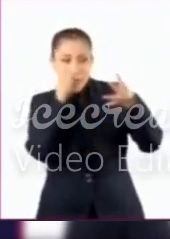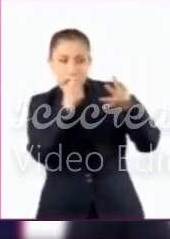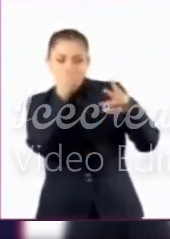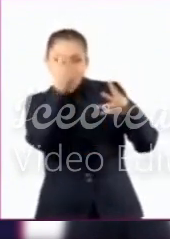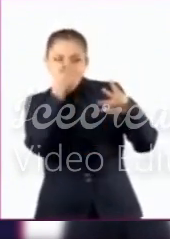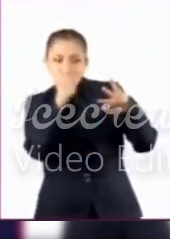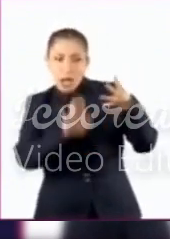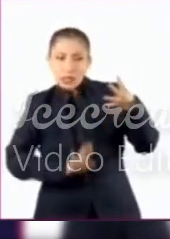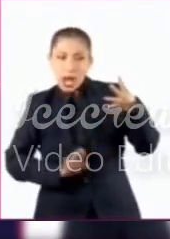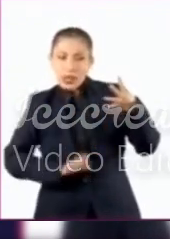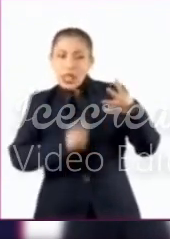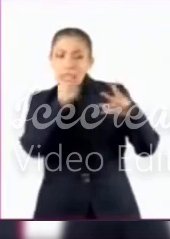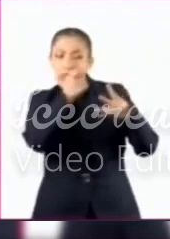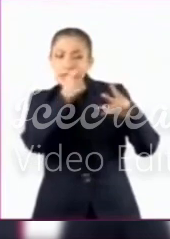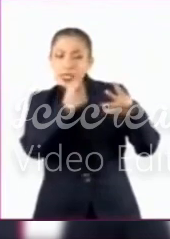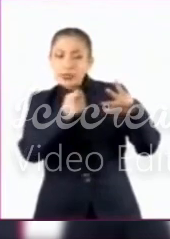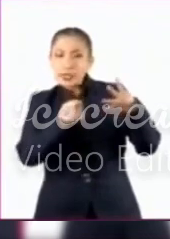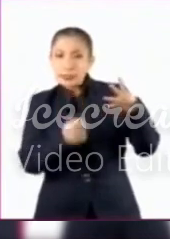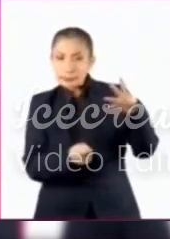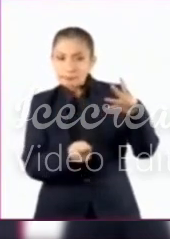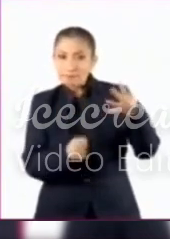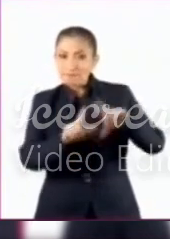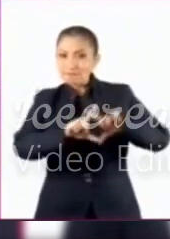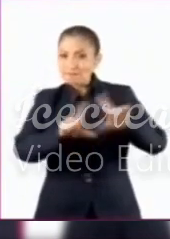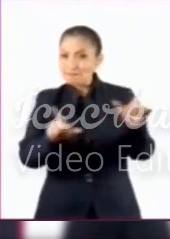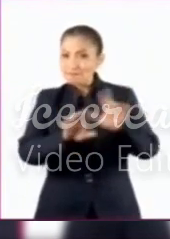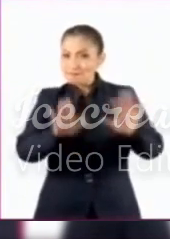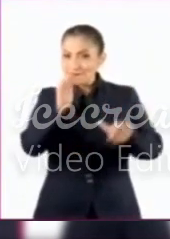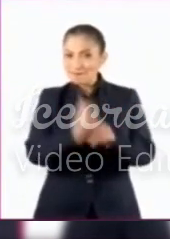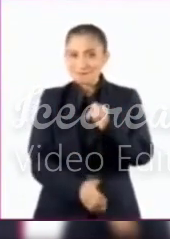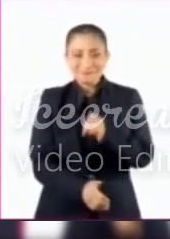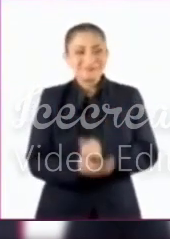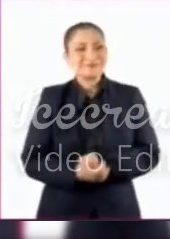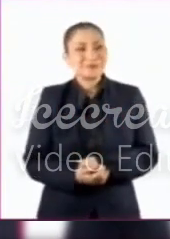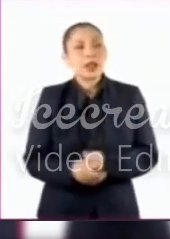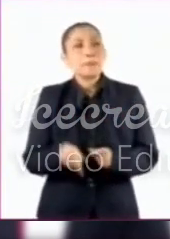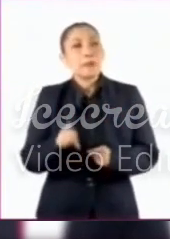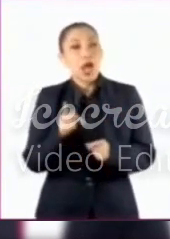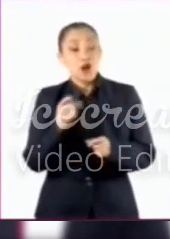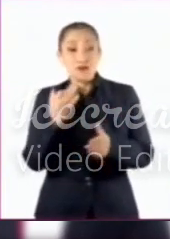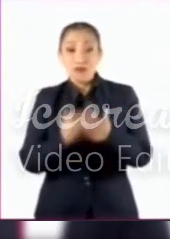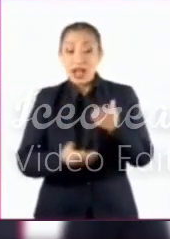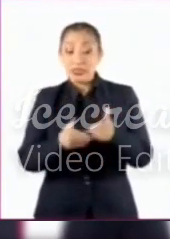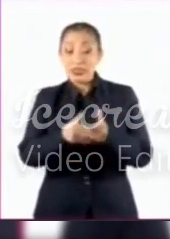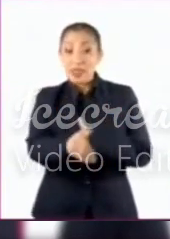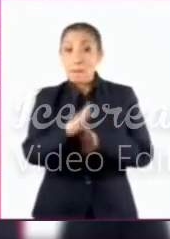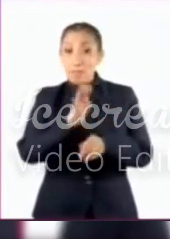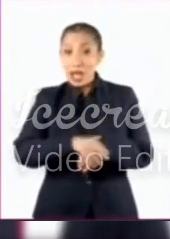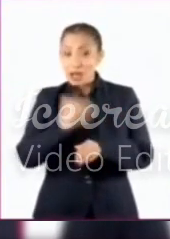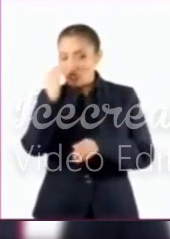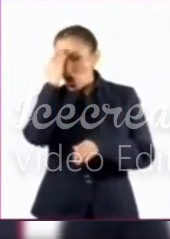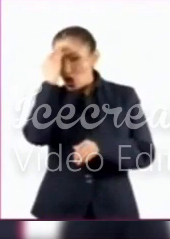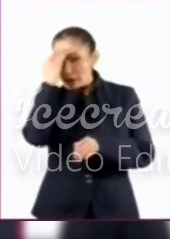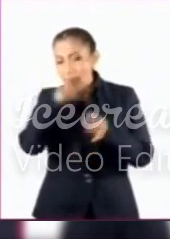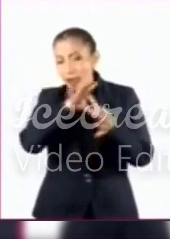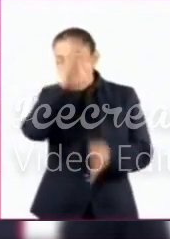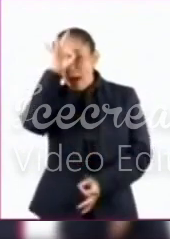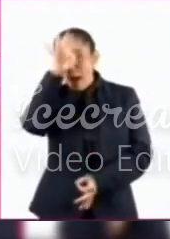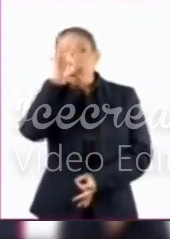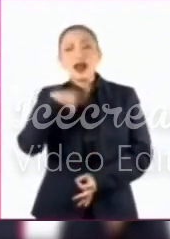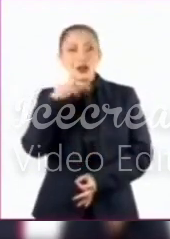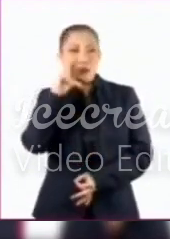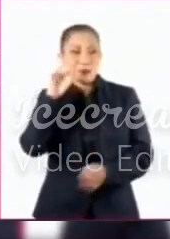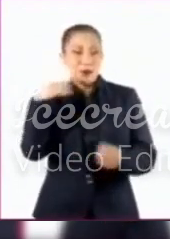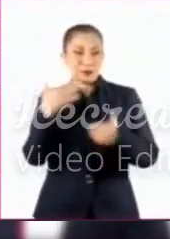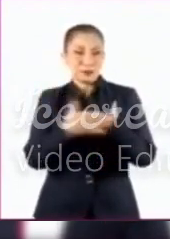identificar alguna de sus características. ¡Listo! Terminamos, pero aún nos queda mucho por explorar y descubrir. Así